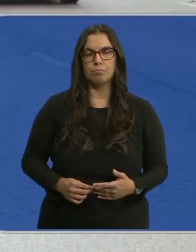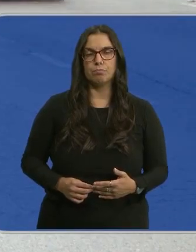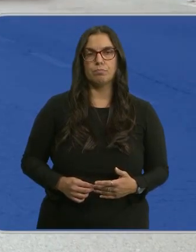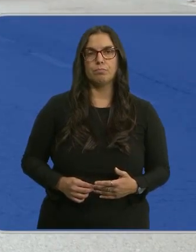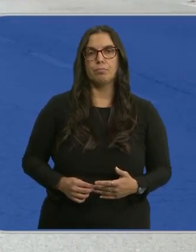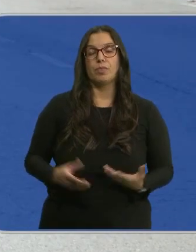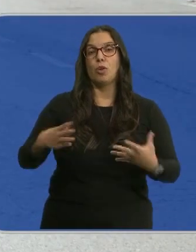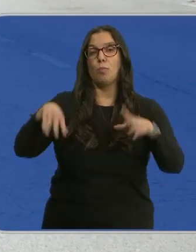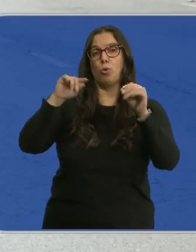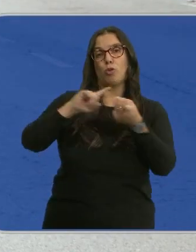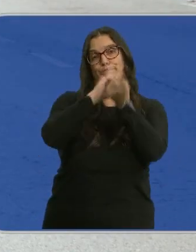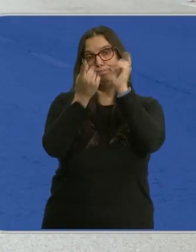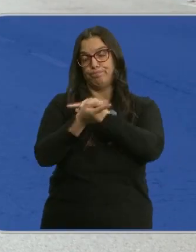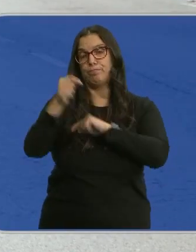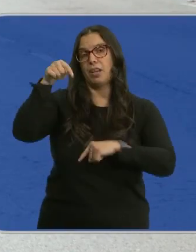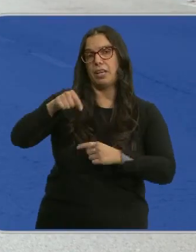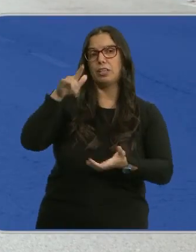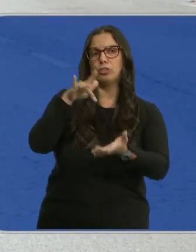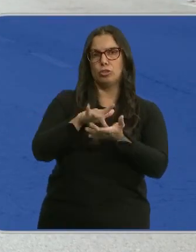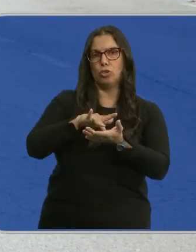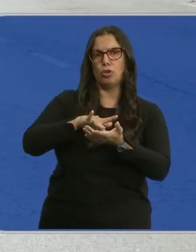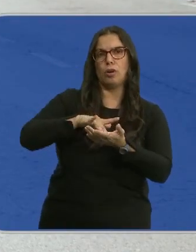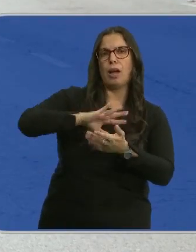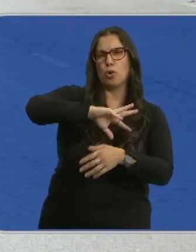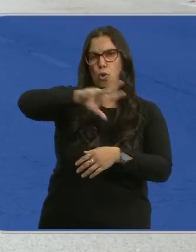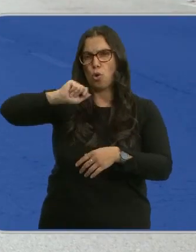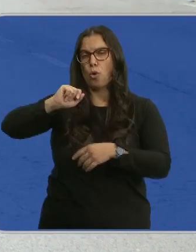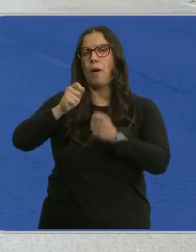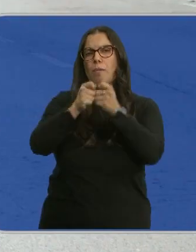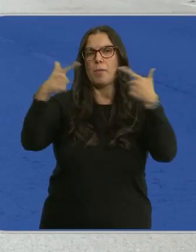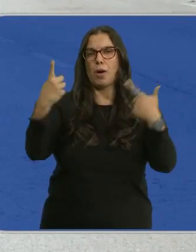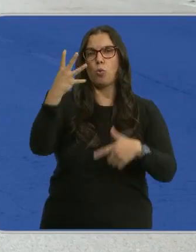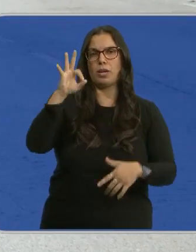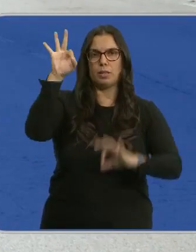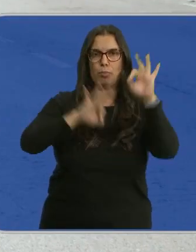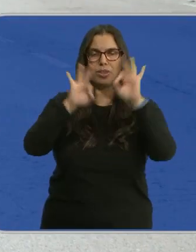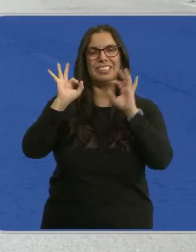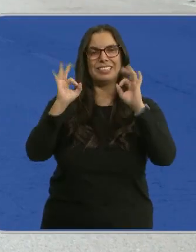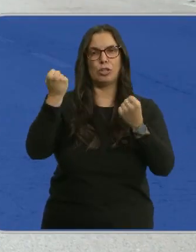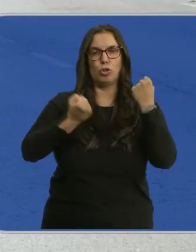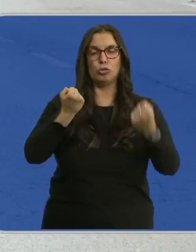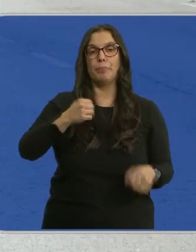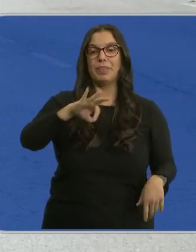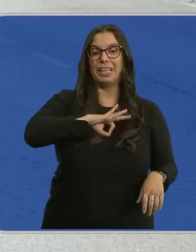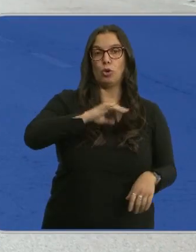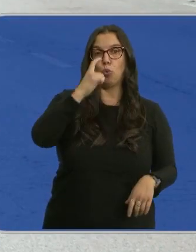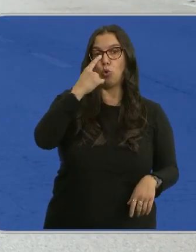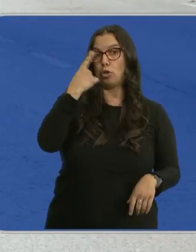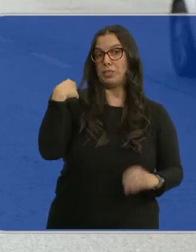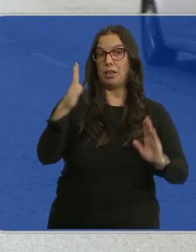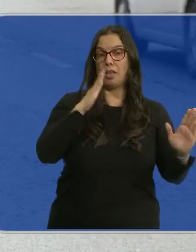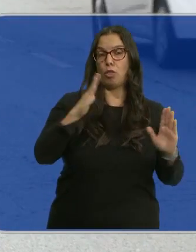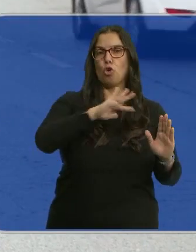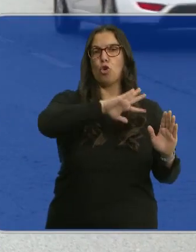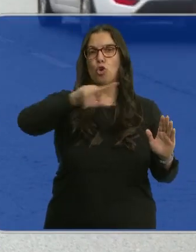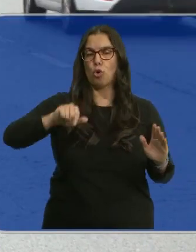Burgos es la cara opuesta de estos datos. Aquí han subido un 40% los robos de coches. Si entre enero y junio del año pasado se